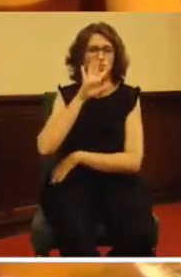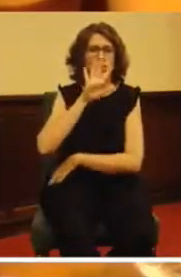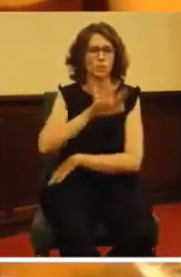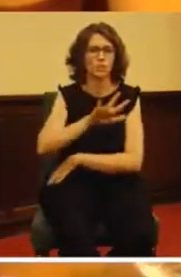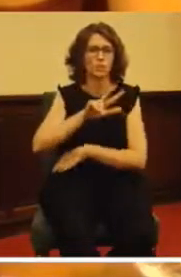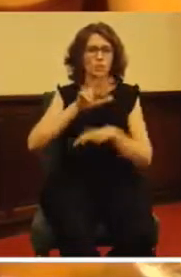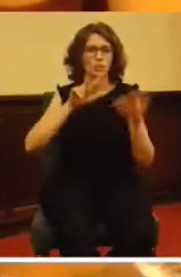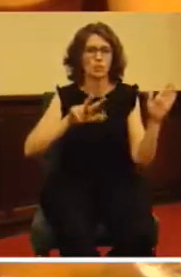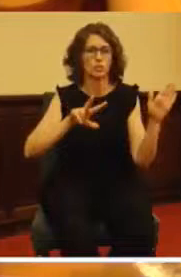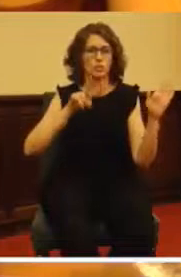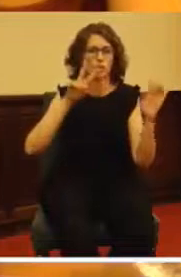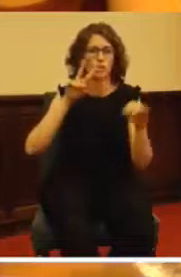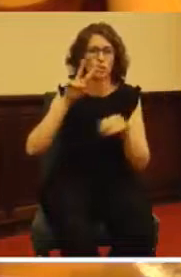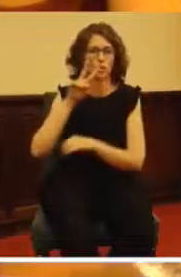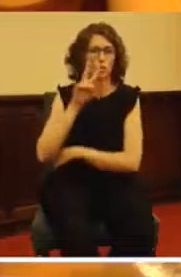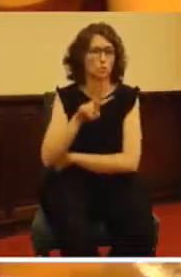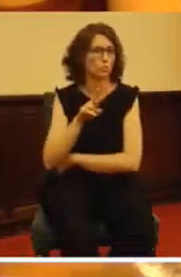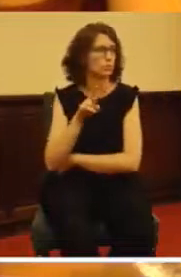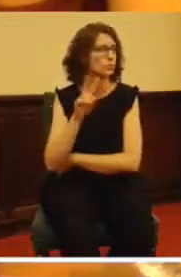582.